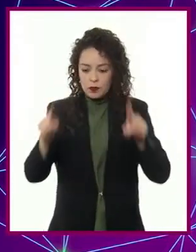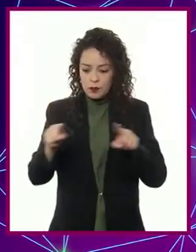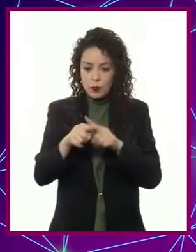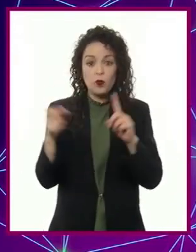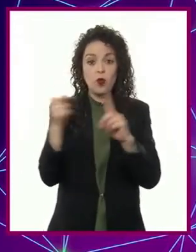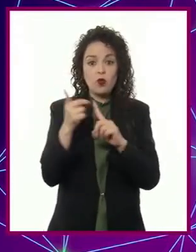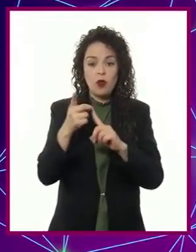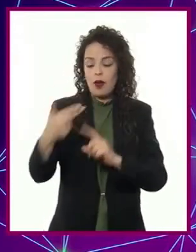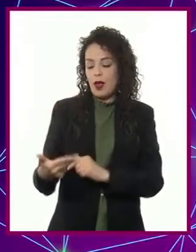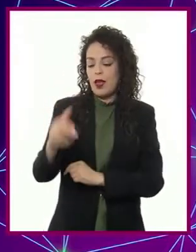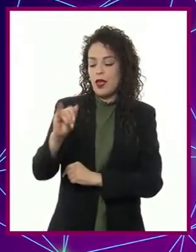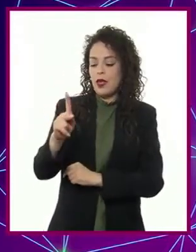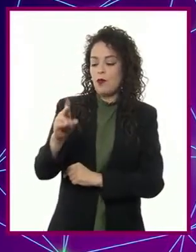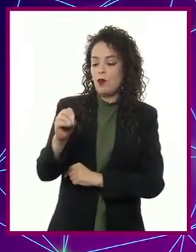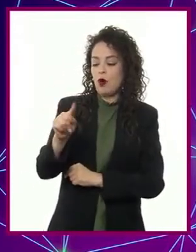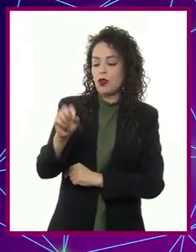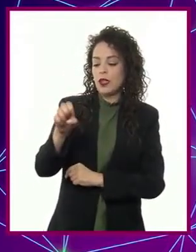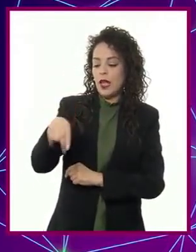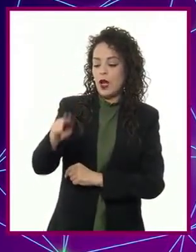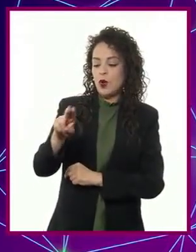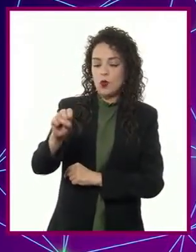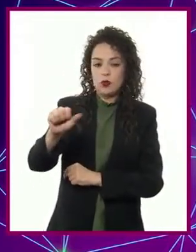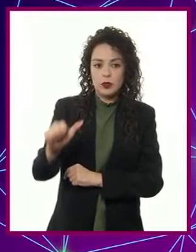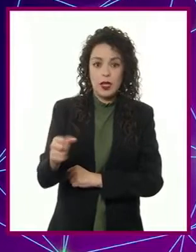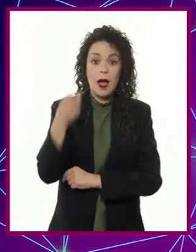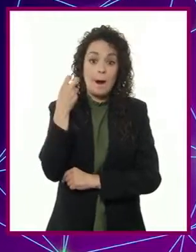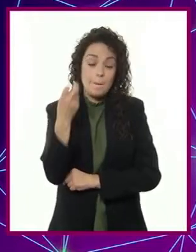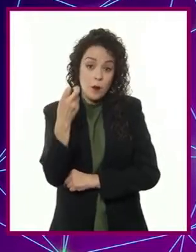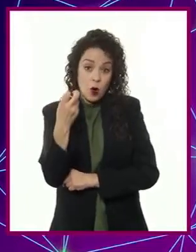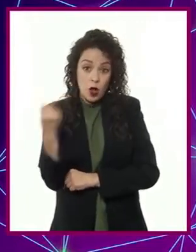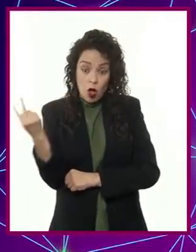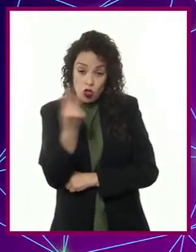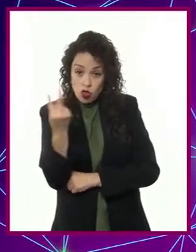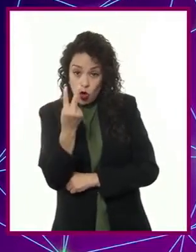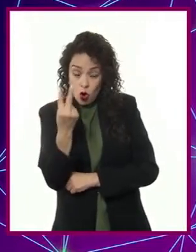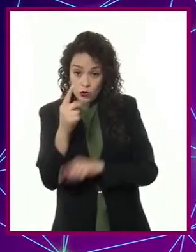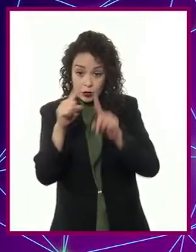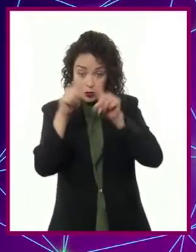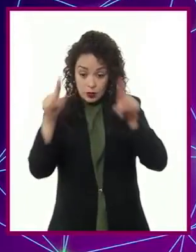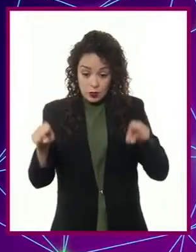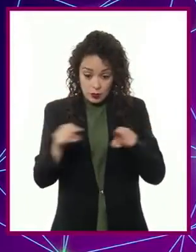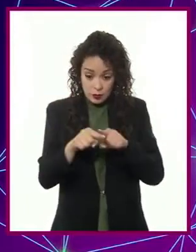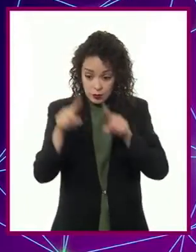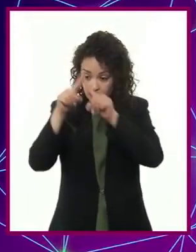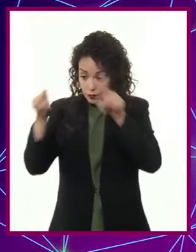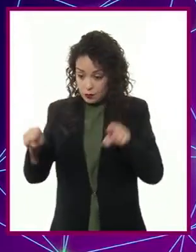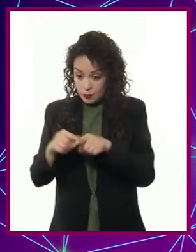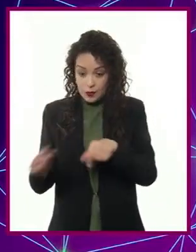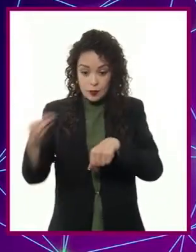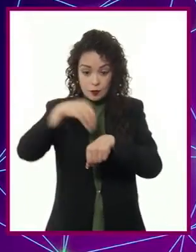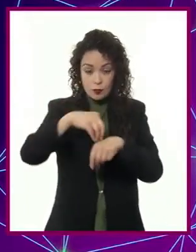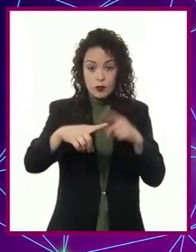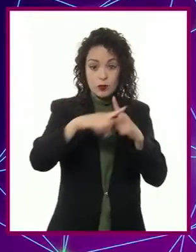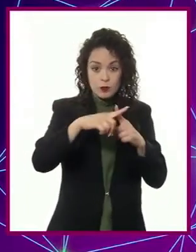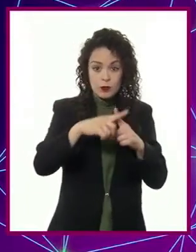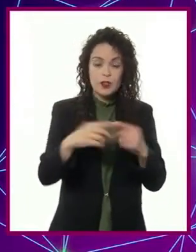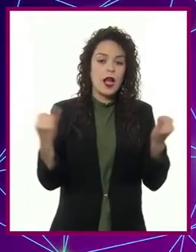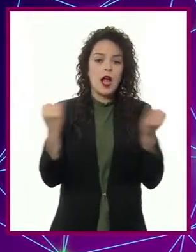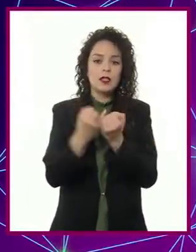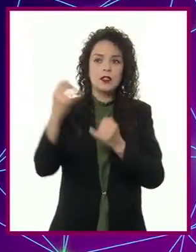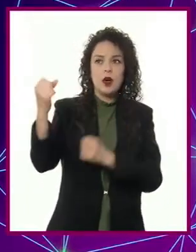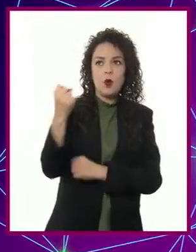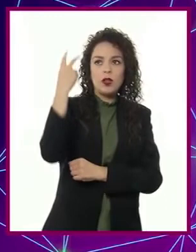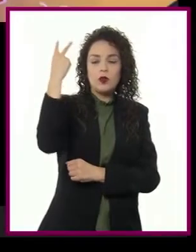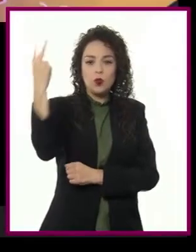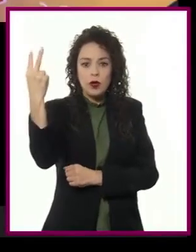hipotenusa. En consecuencia, la suma de los dos cuadrados de los catetos es igual al cuadrado de la